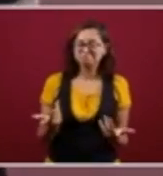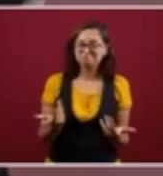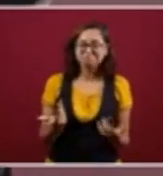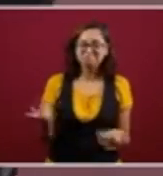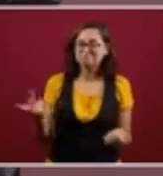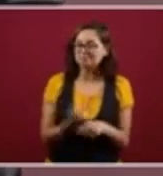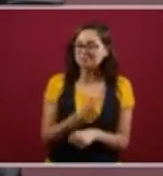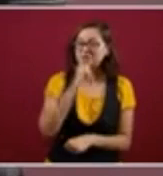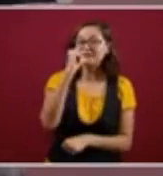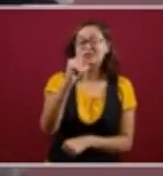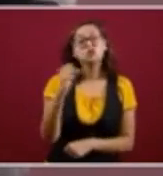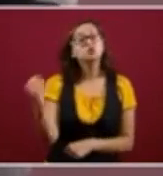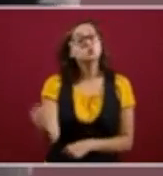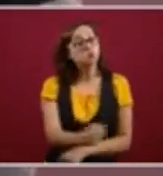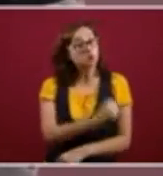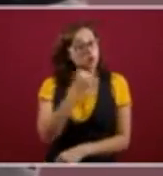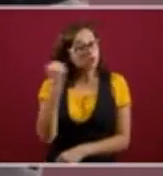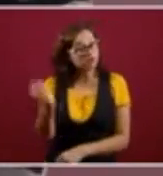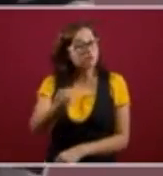afortunadamente.